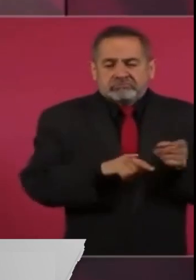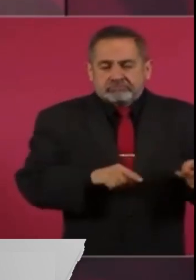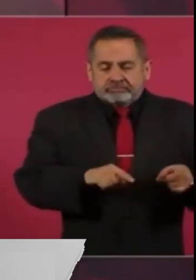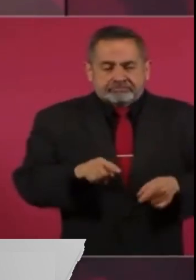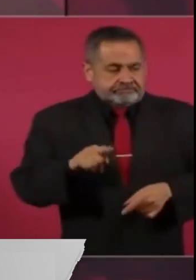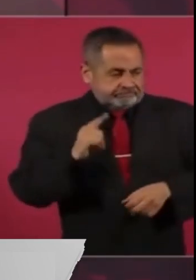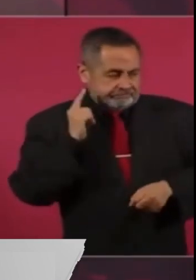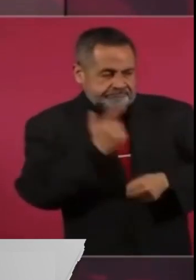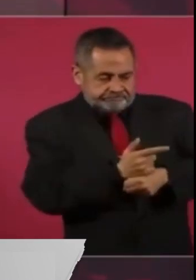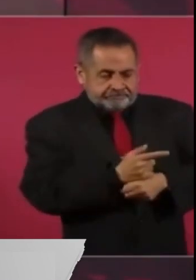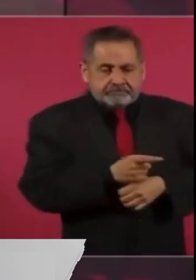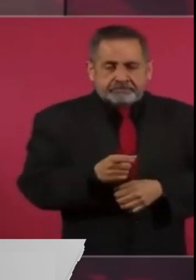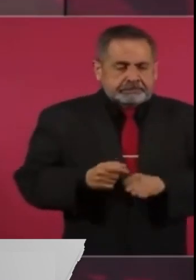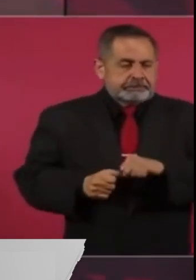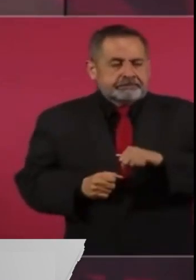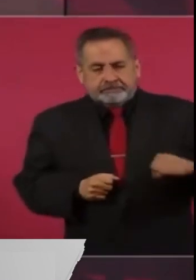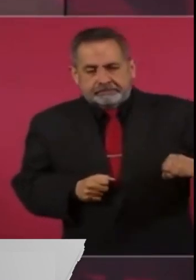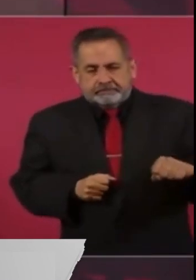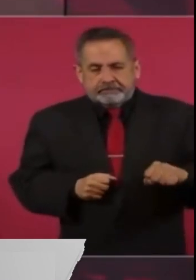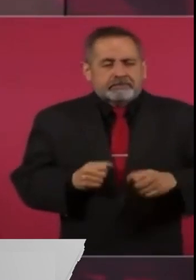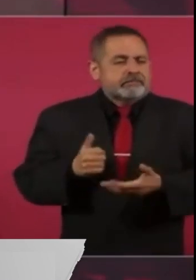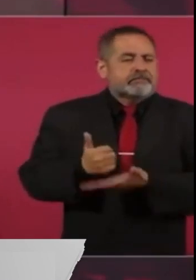se va a proteger. Es como vacunar